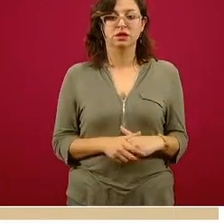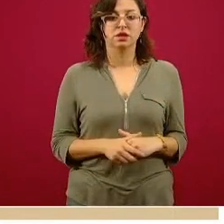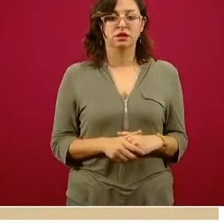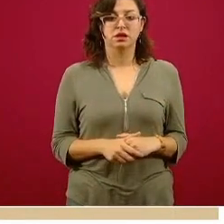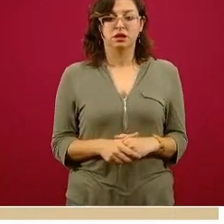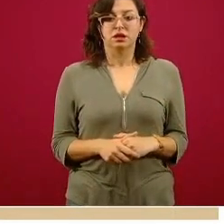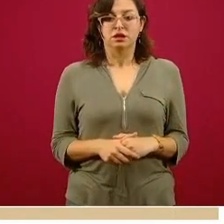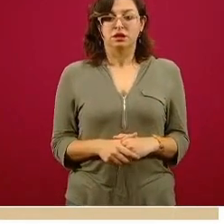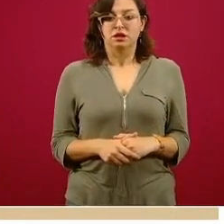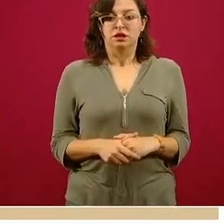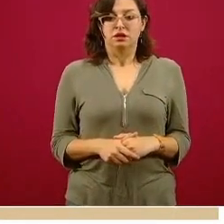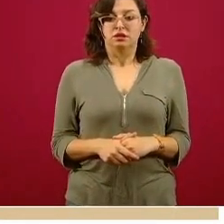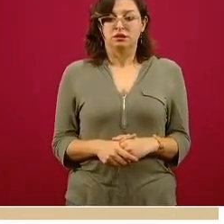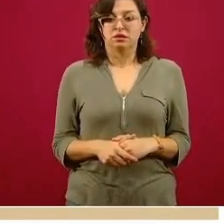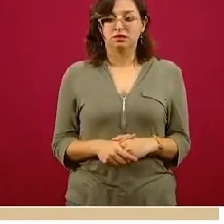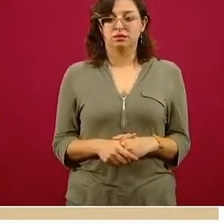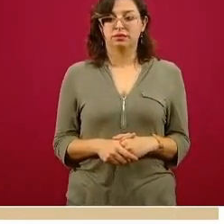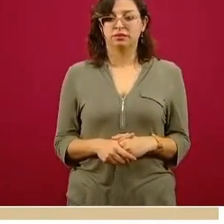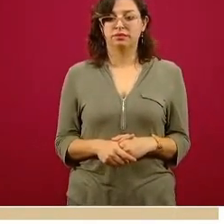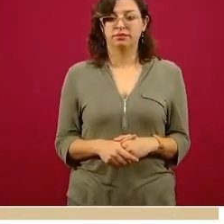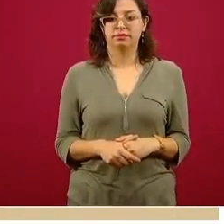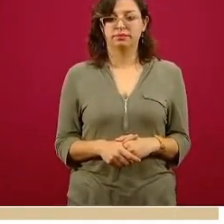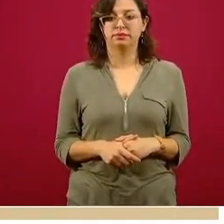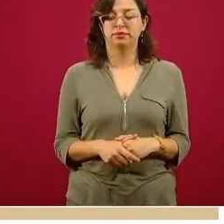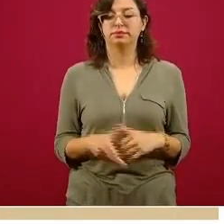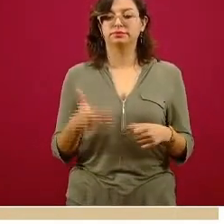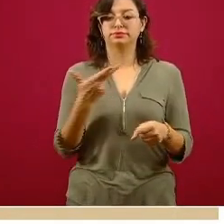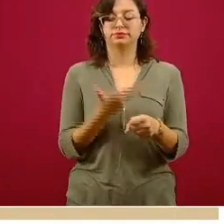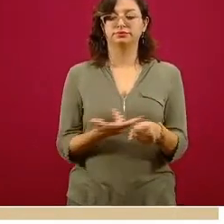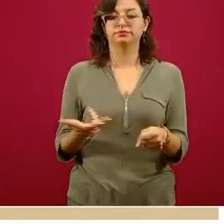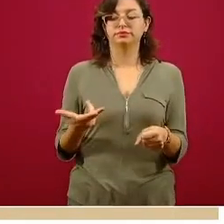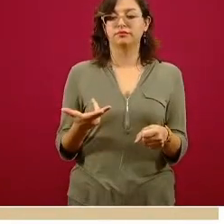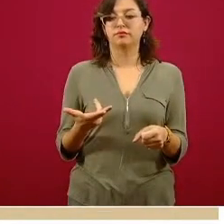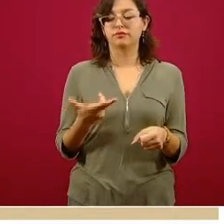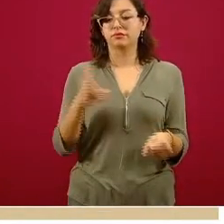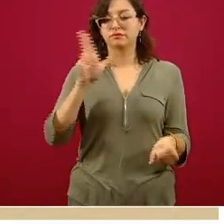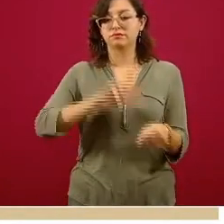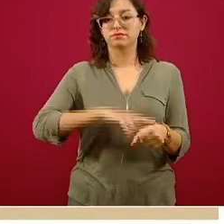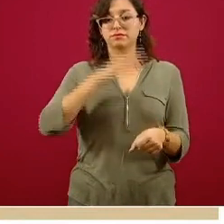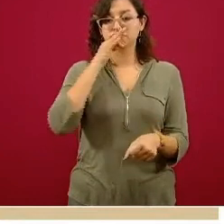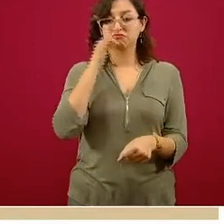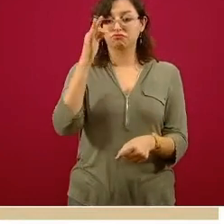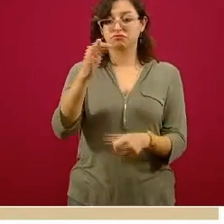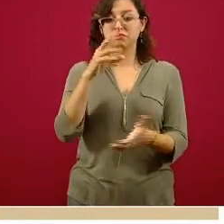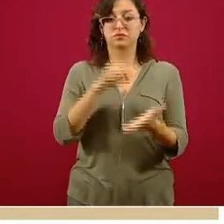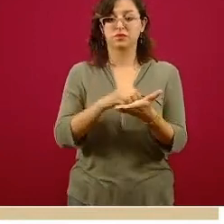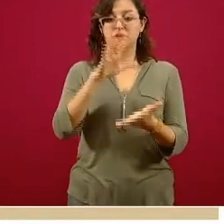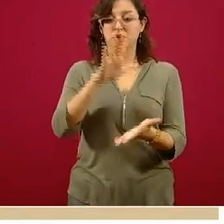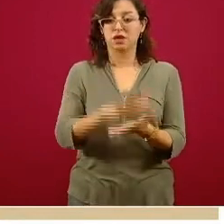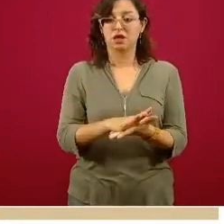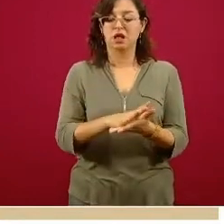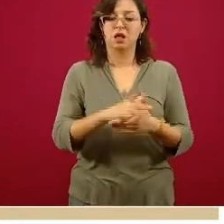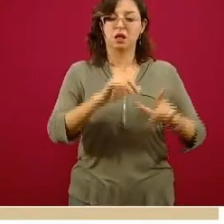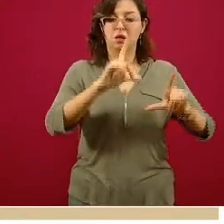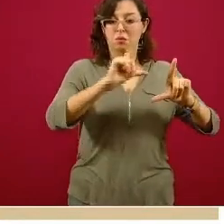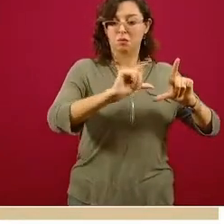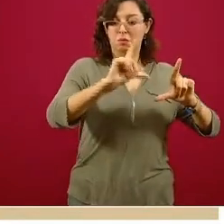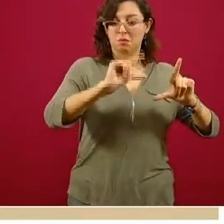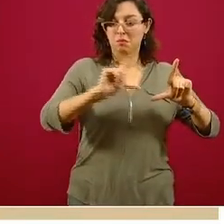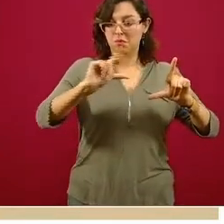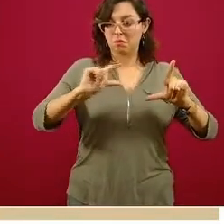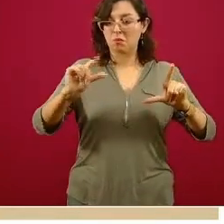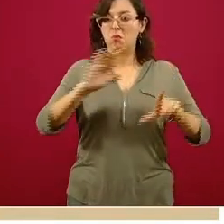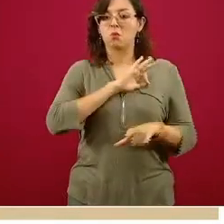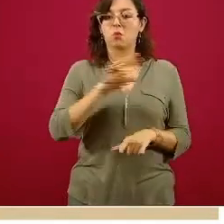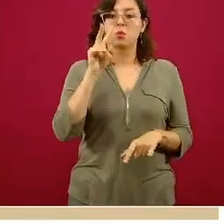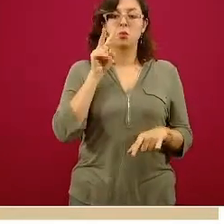las unidades, los hospitales notificantes. En vez de estar del que lo estemos viendo con barras como lo vemos todos los días, solo estamos viendo